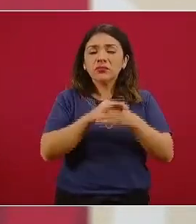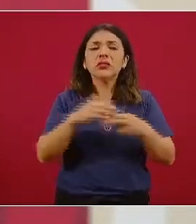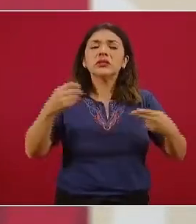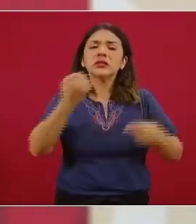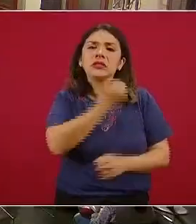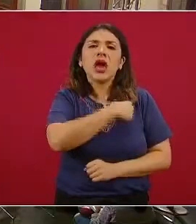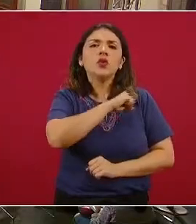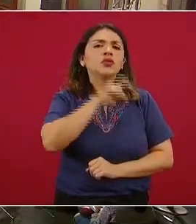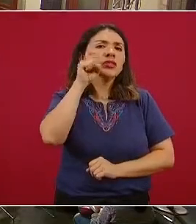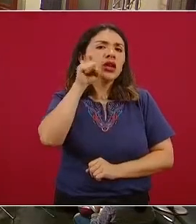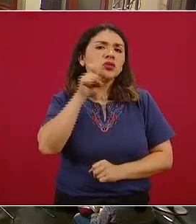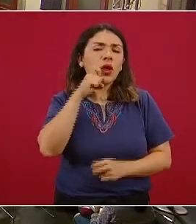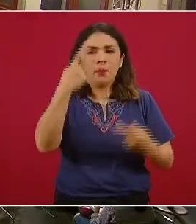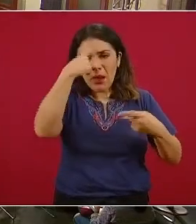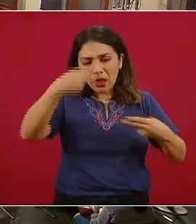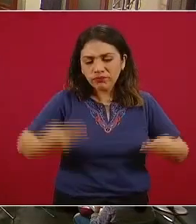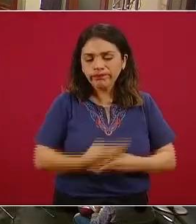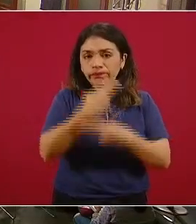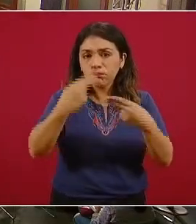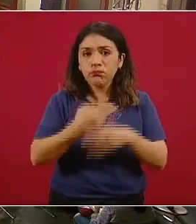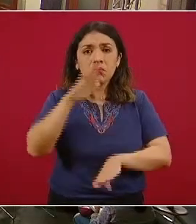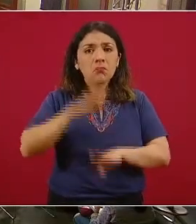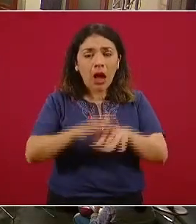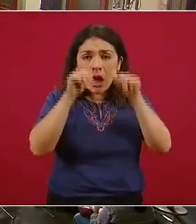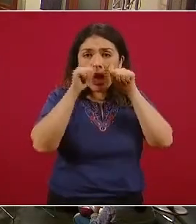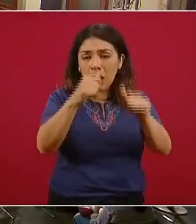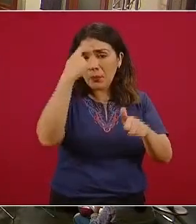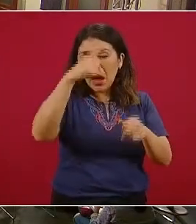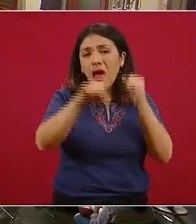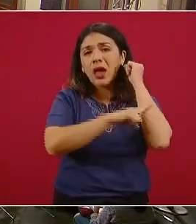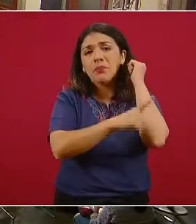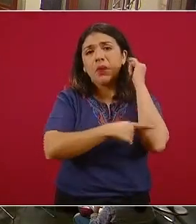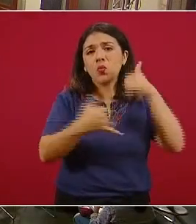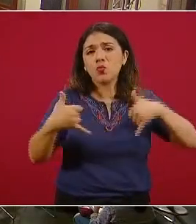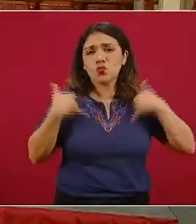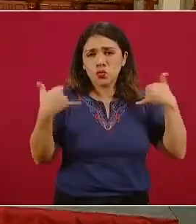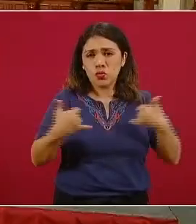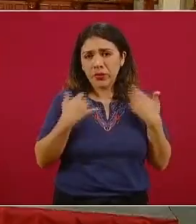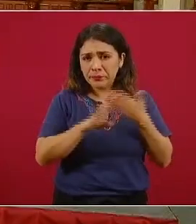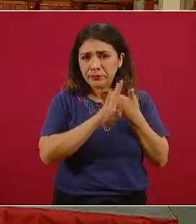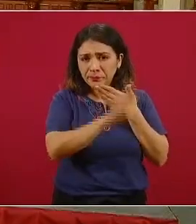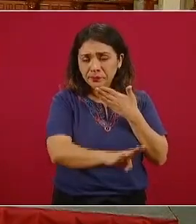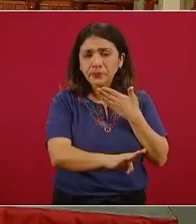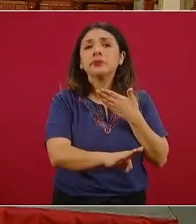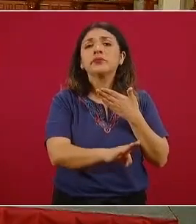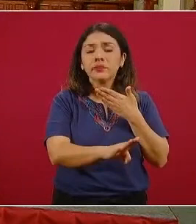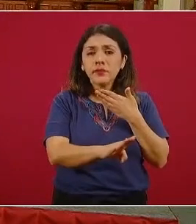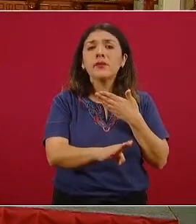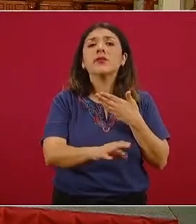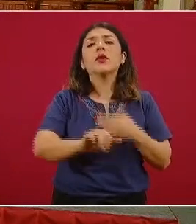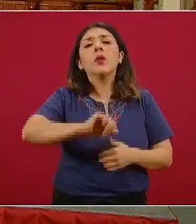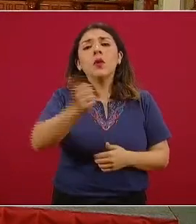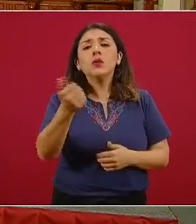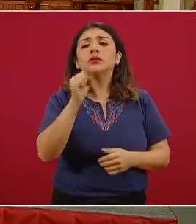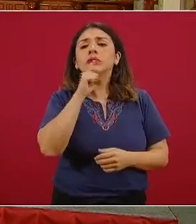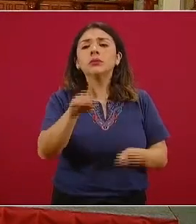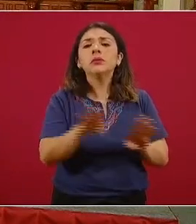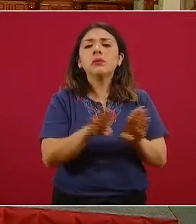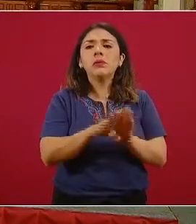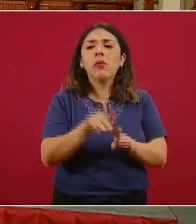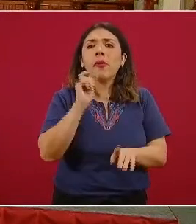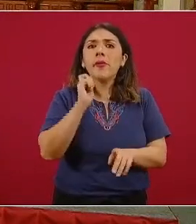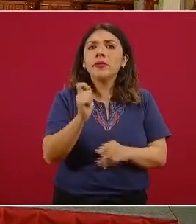sexual y reproductiva, en particular en materia de embarazo adolescente y algo del impacto